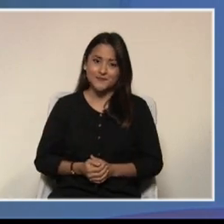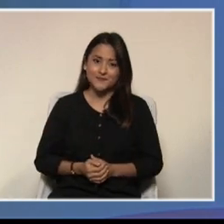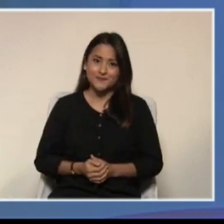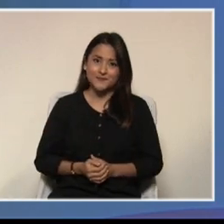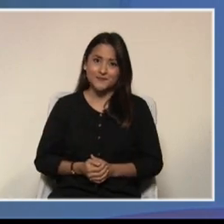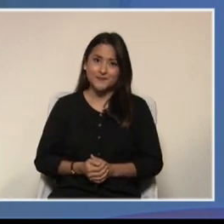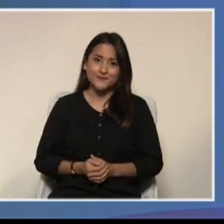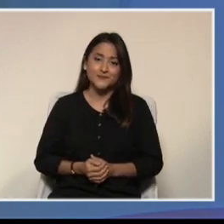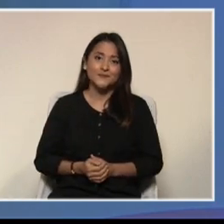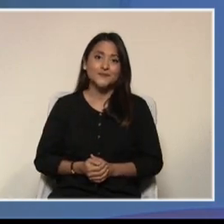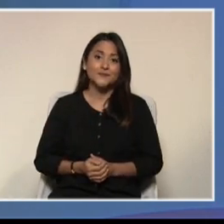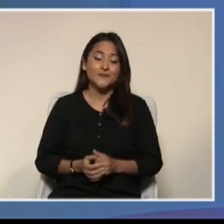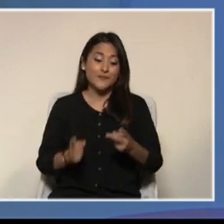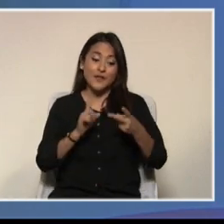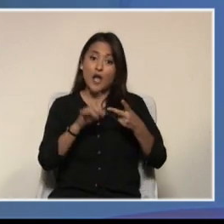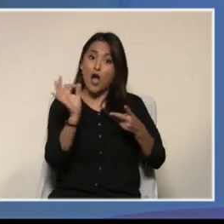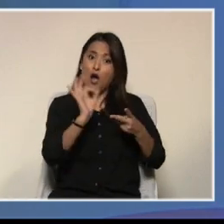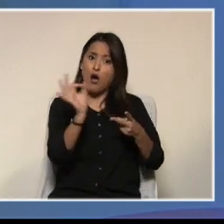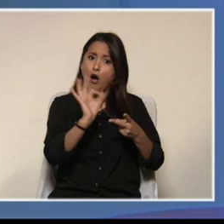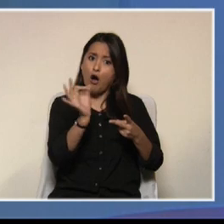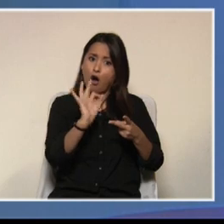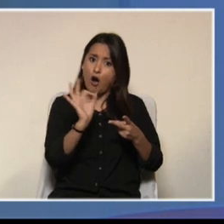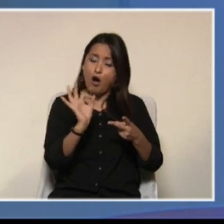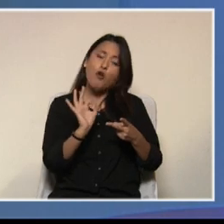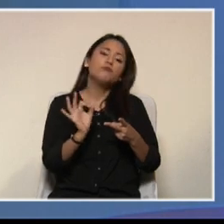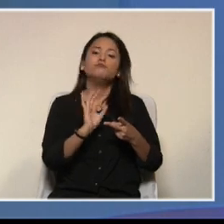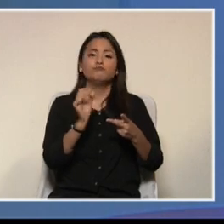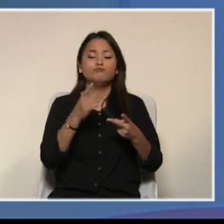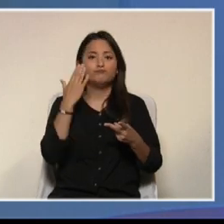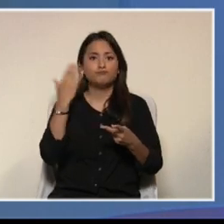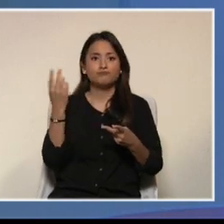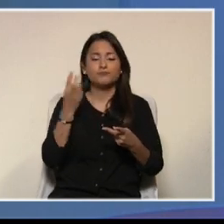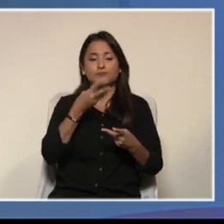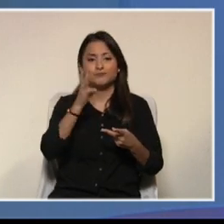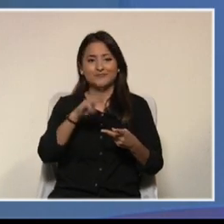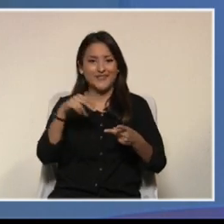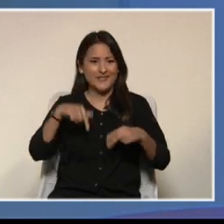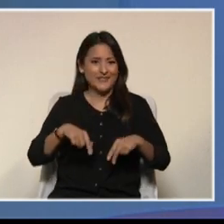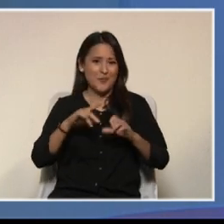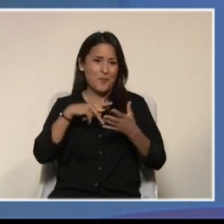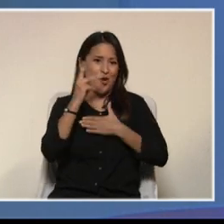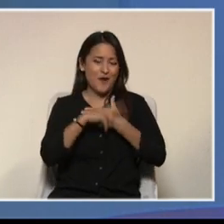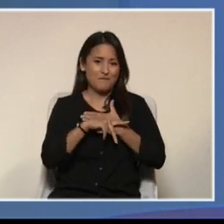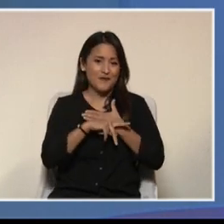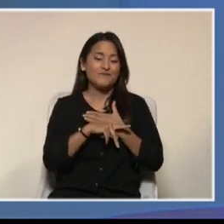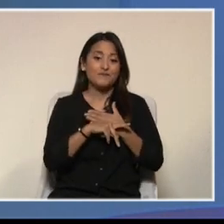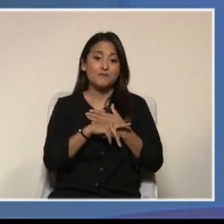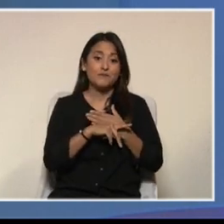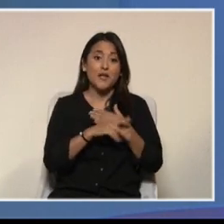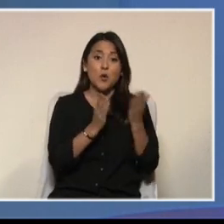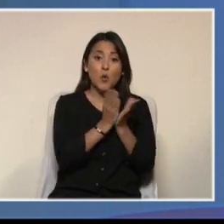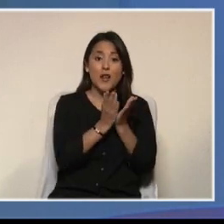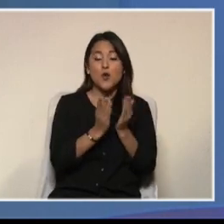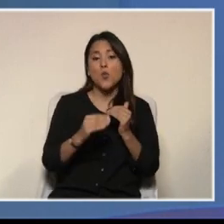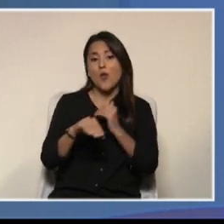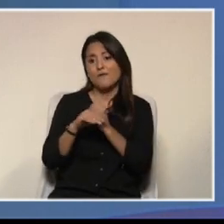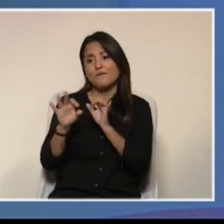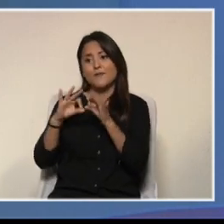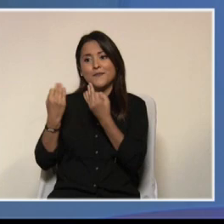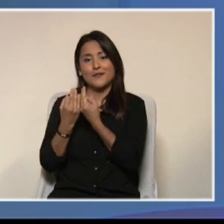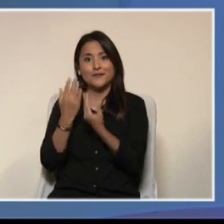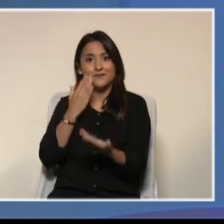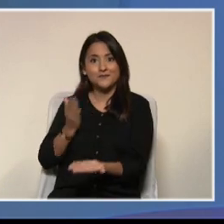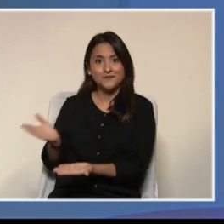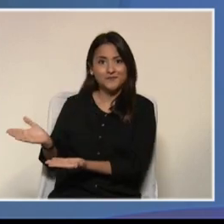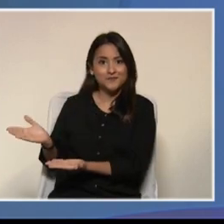www.me.gov.be, e ingresar directamente al enlace de Cada Familia Una Escuela o directamente a